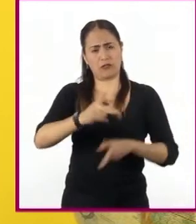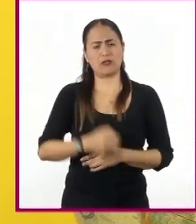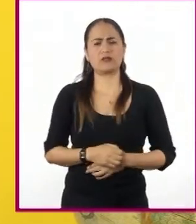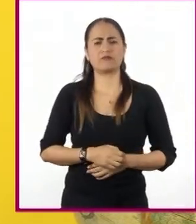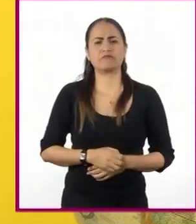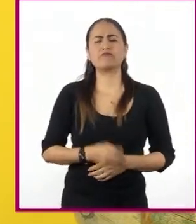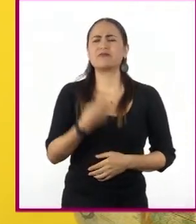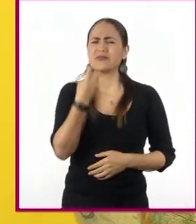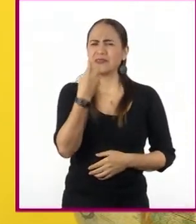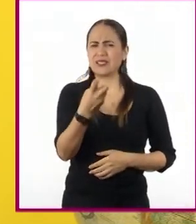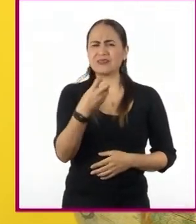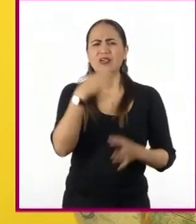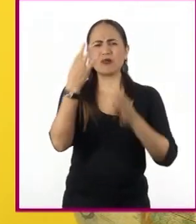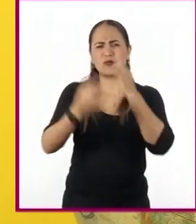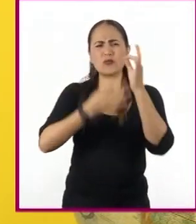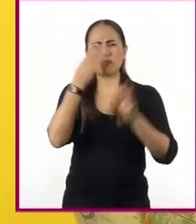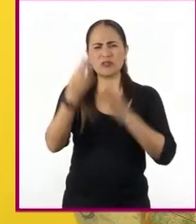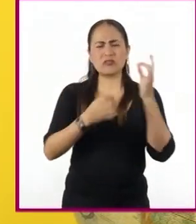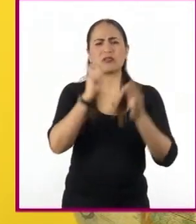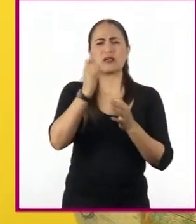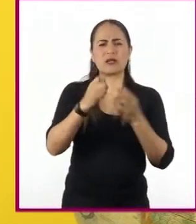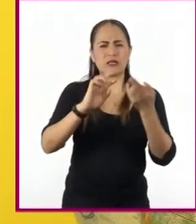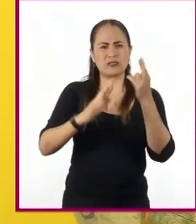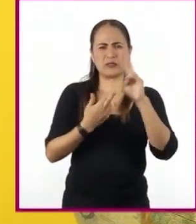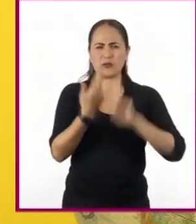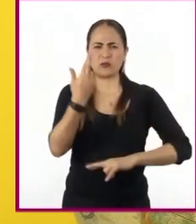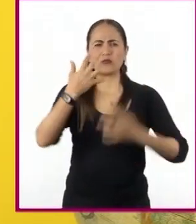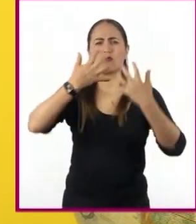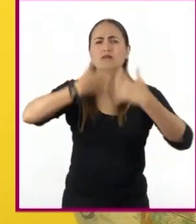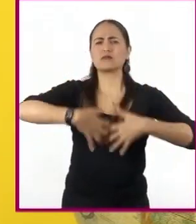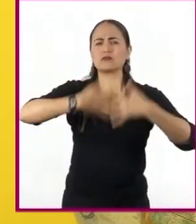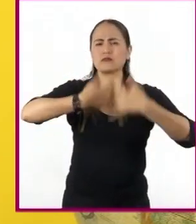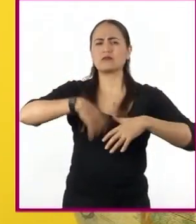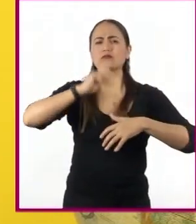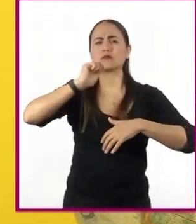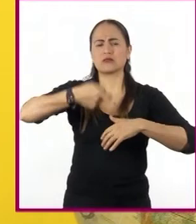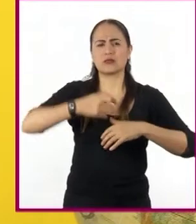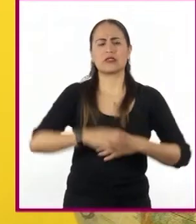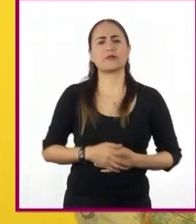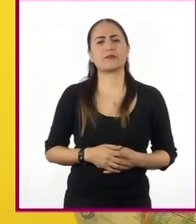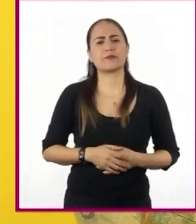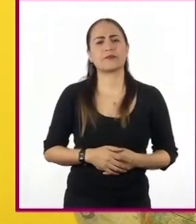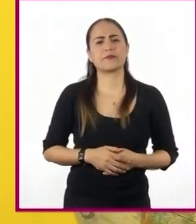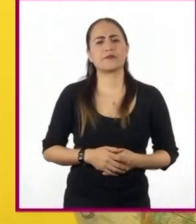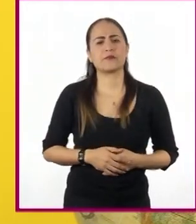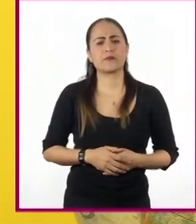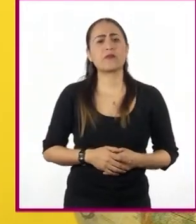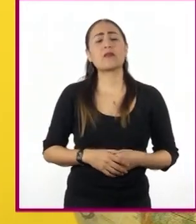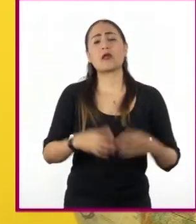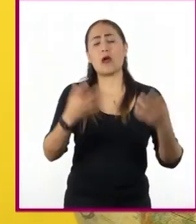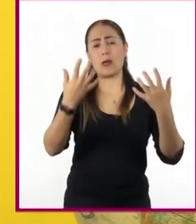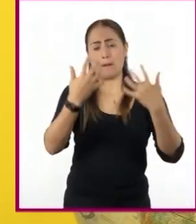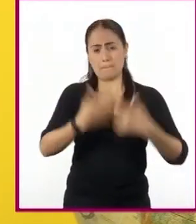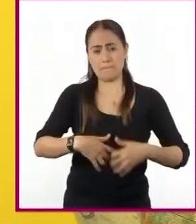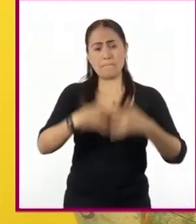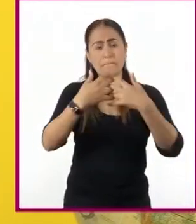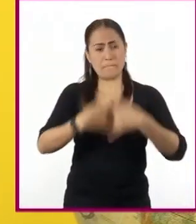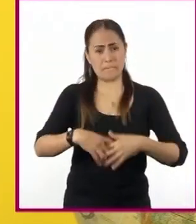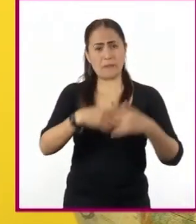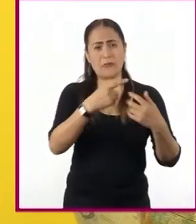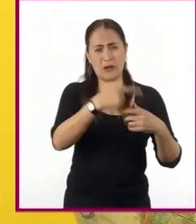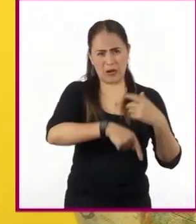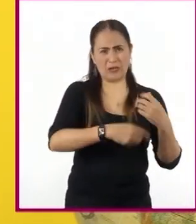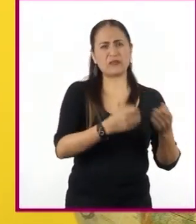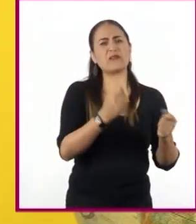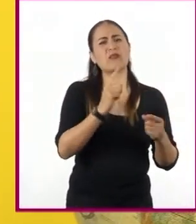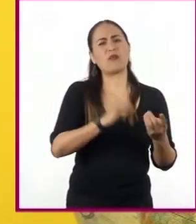de un aspecto muy importante de la revolución industrial, que las materias primas que echaban a andar las modernas industrias en Inglaterra